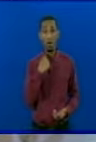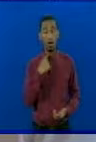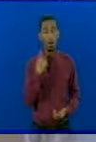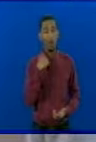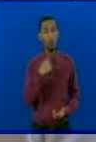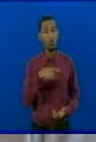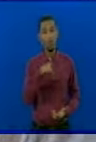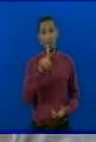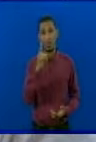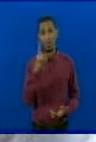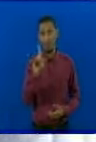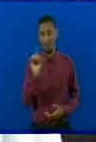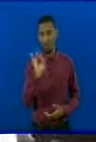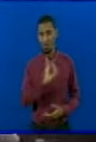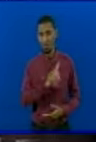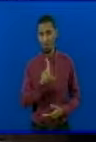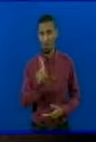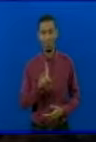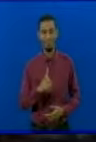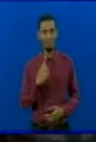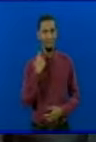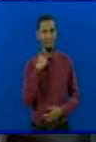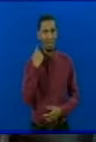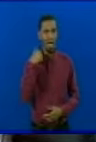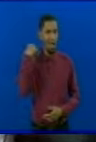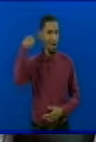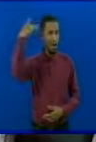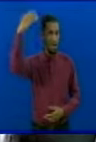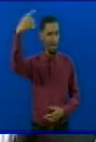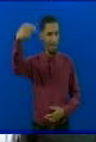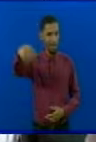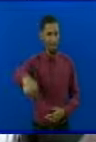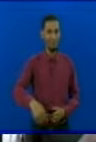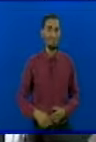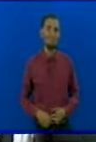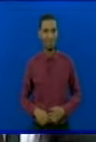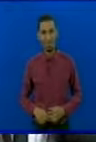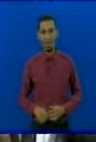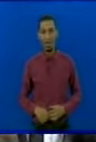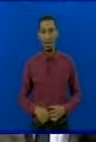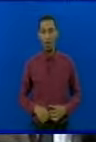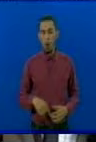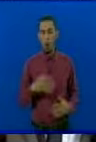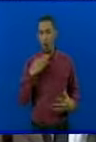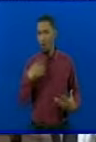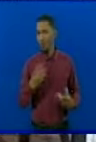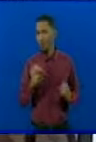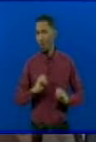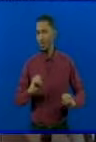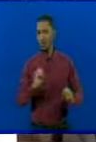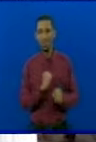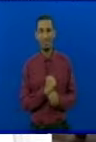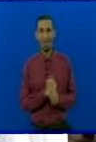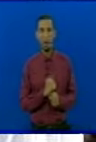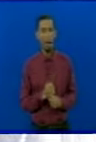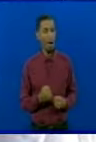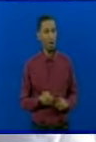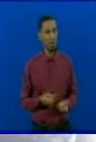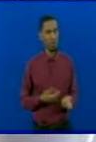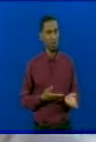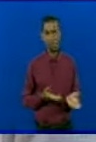71, en el 71, no, unos cuantos años. ¿Qué le parece? ¿Cómo ellos se organizan en el trabajo aquí, el trato de los